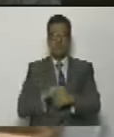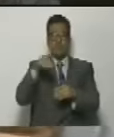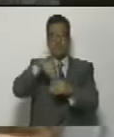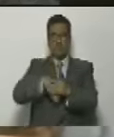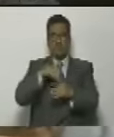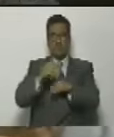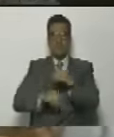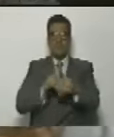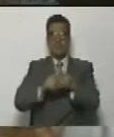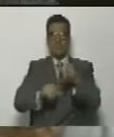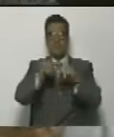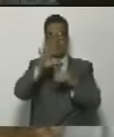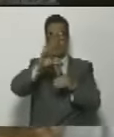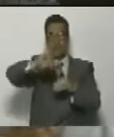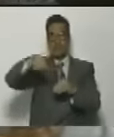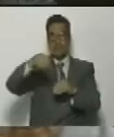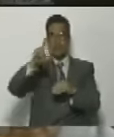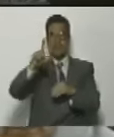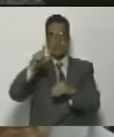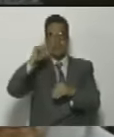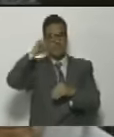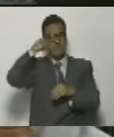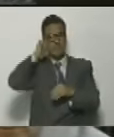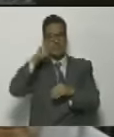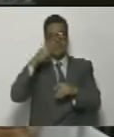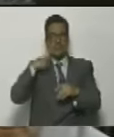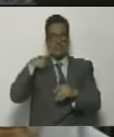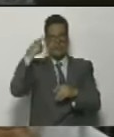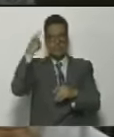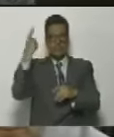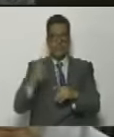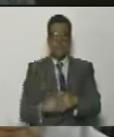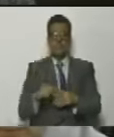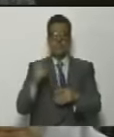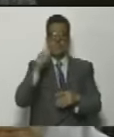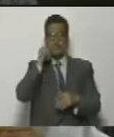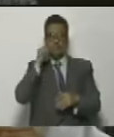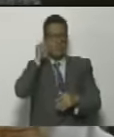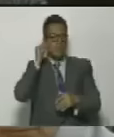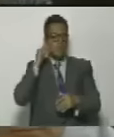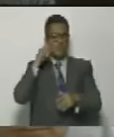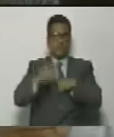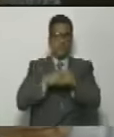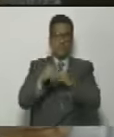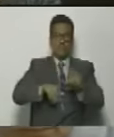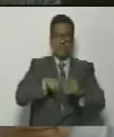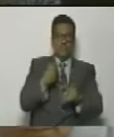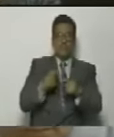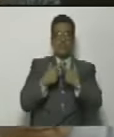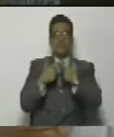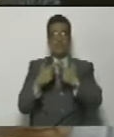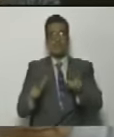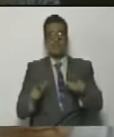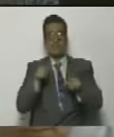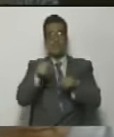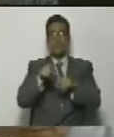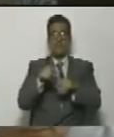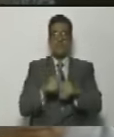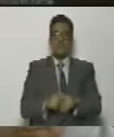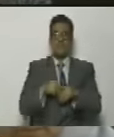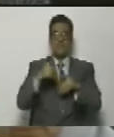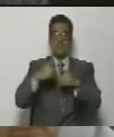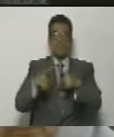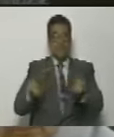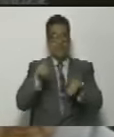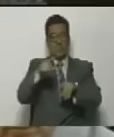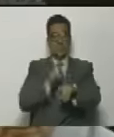elecciones sean el 5 de junio, en recordatorio y homenaje a los hombres y mujeres que hicieron posible la independencia. Que así,